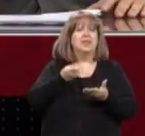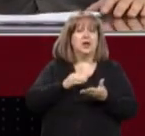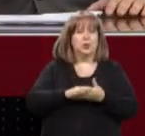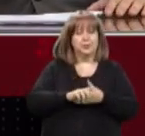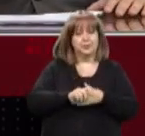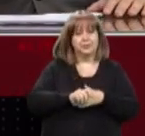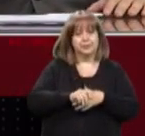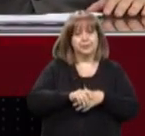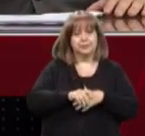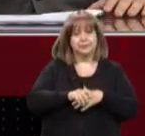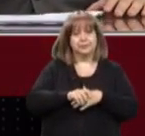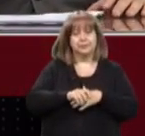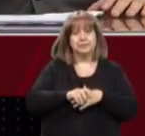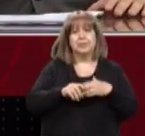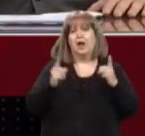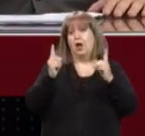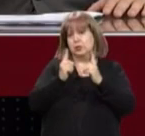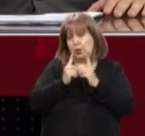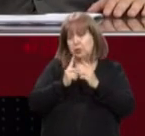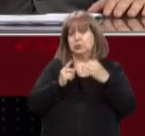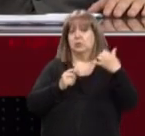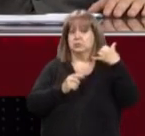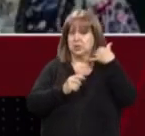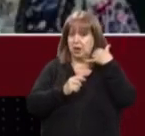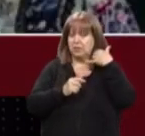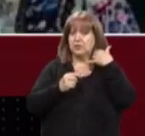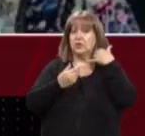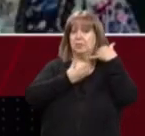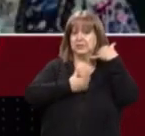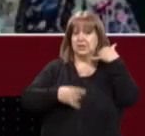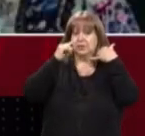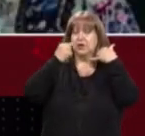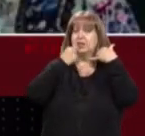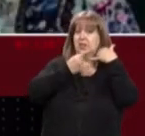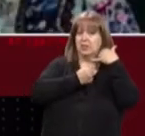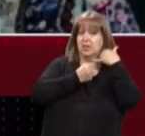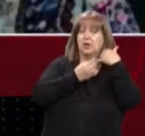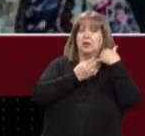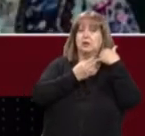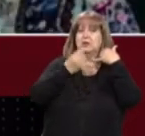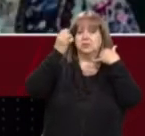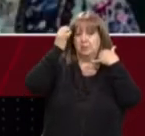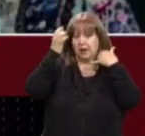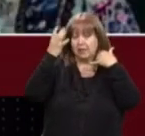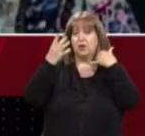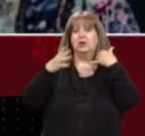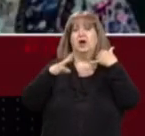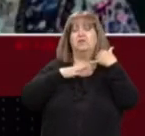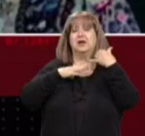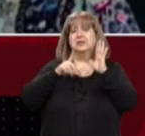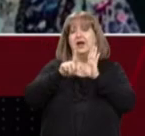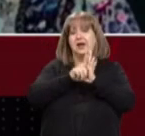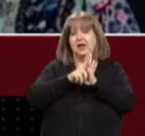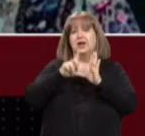Congreso. No, fue una charla menos, fue una charla corta, de cual me pidió disculpas y yo se